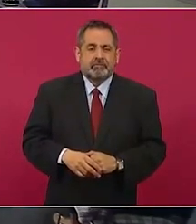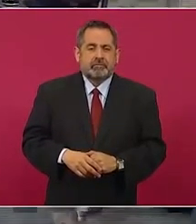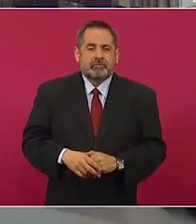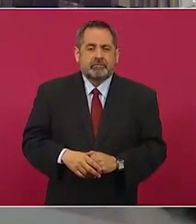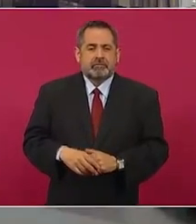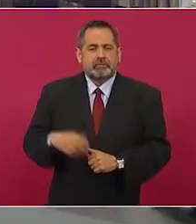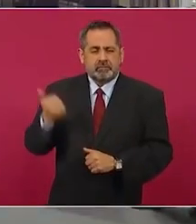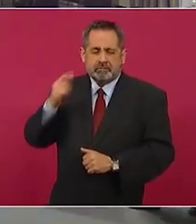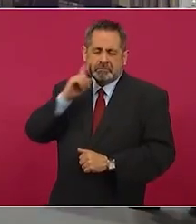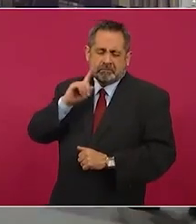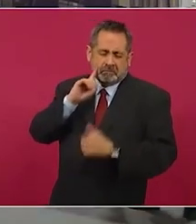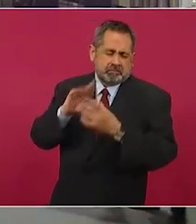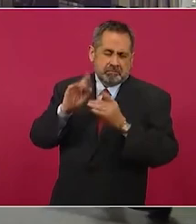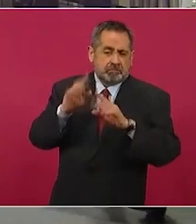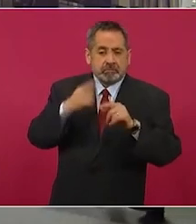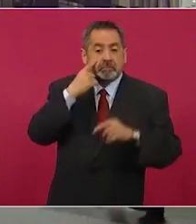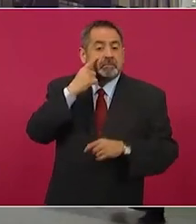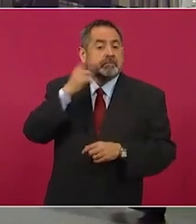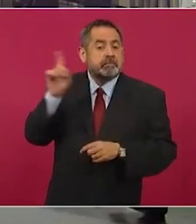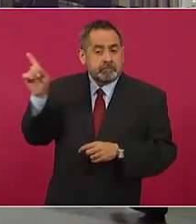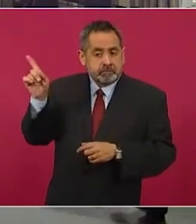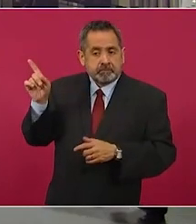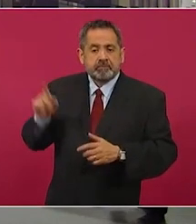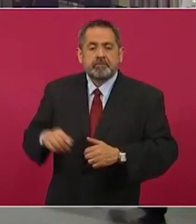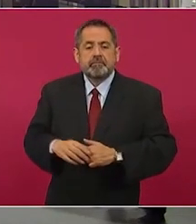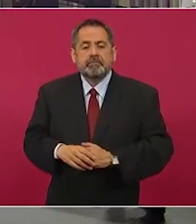ciudadana, pues. Pero miren,